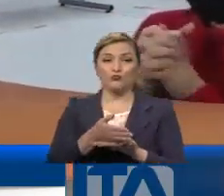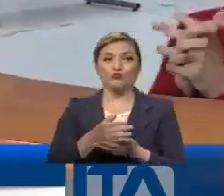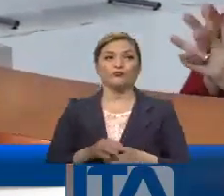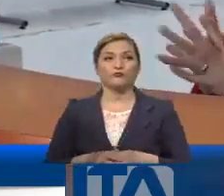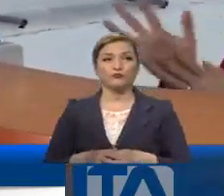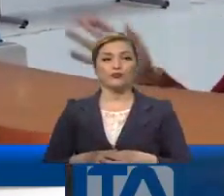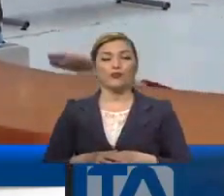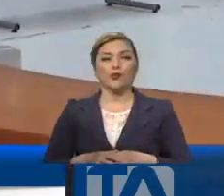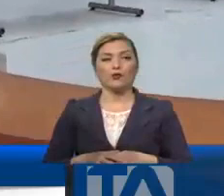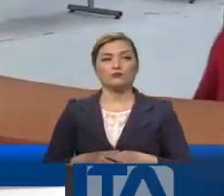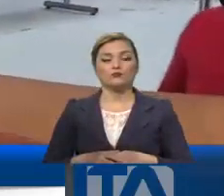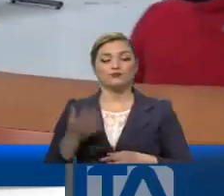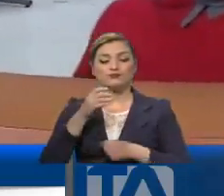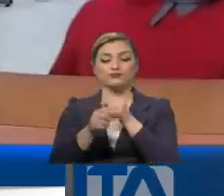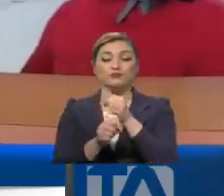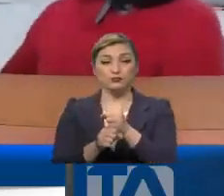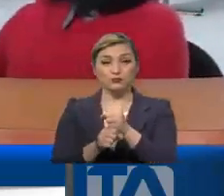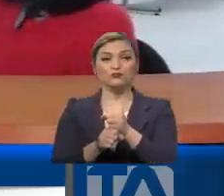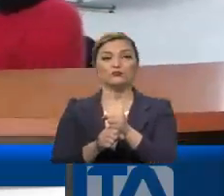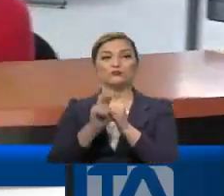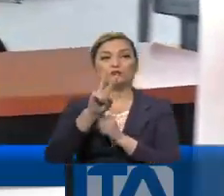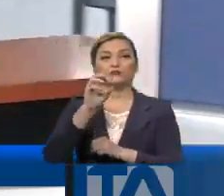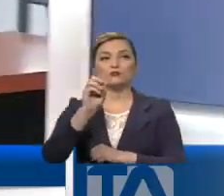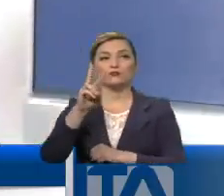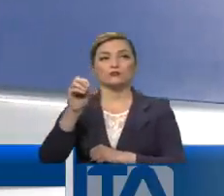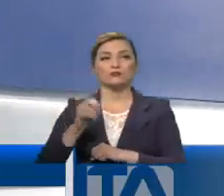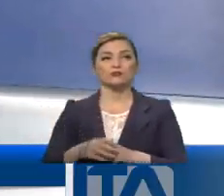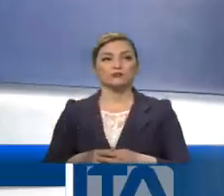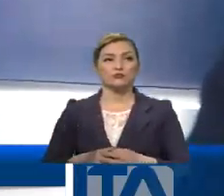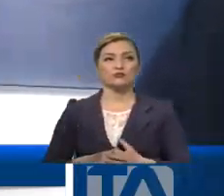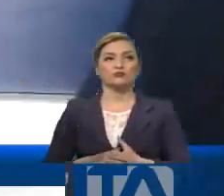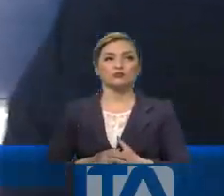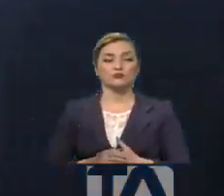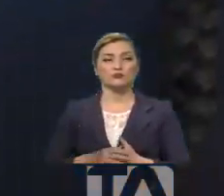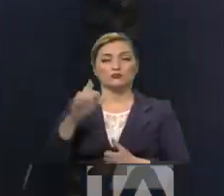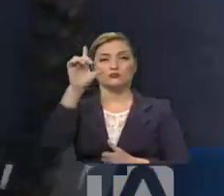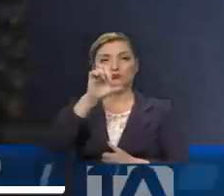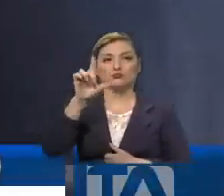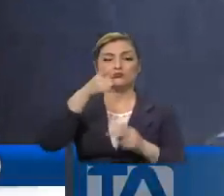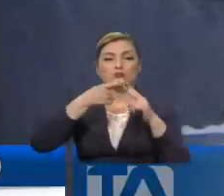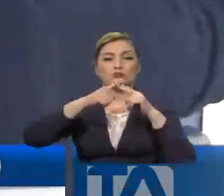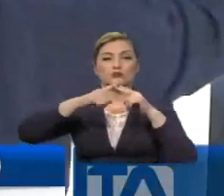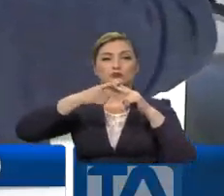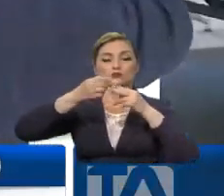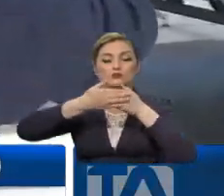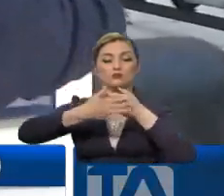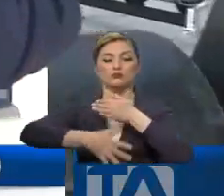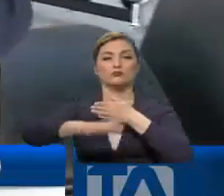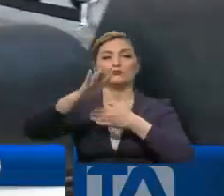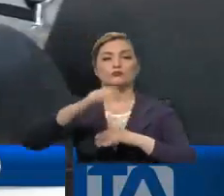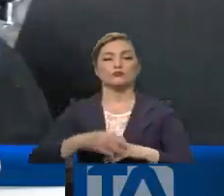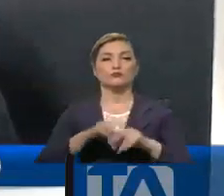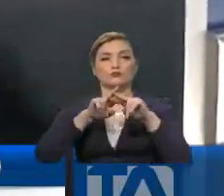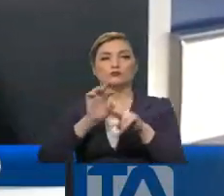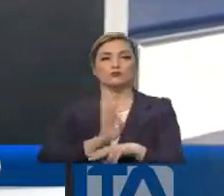suspendido por el año pasado durante todo el 2020, y a partir de este lunes se retoma el proceso de